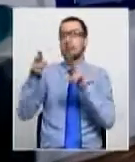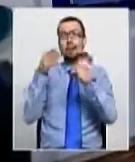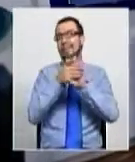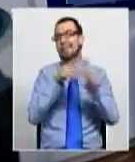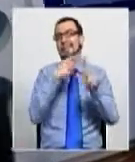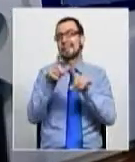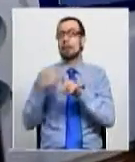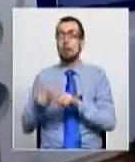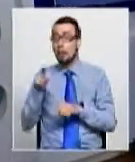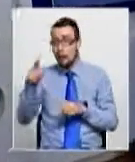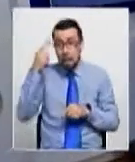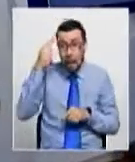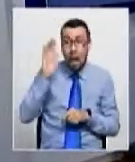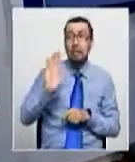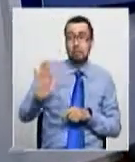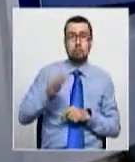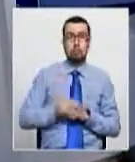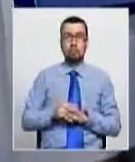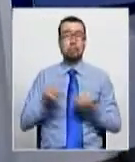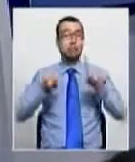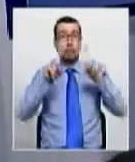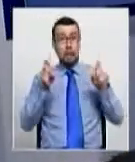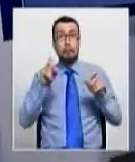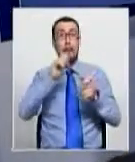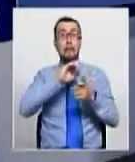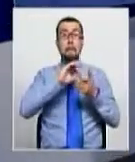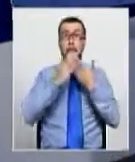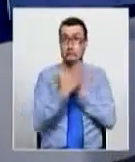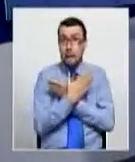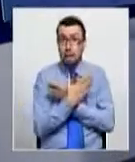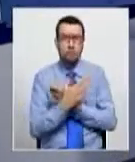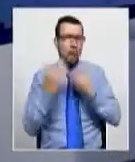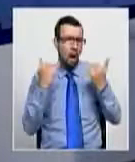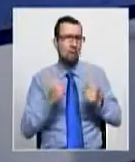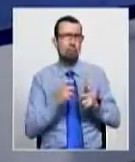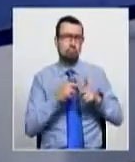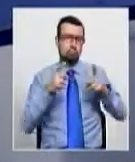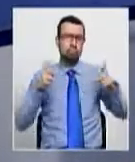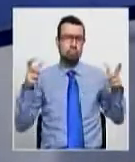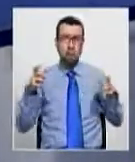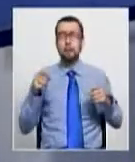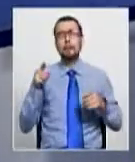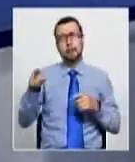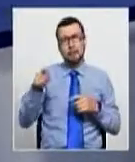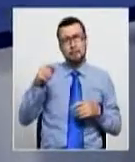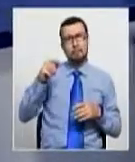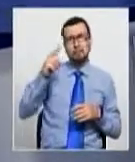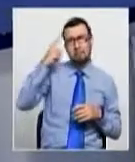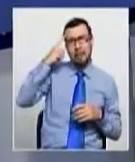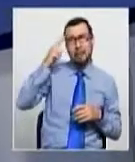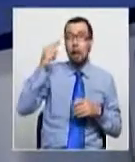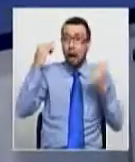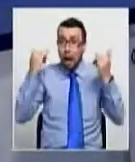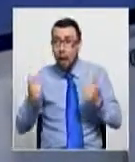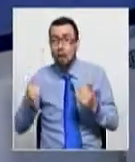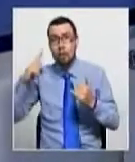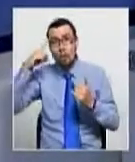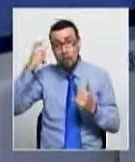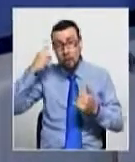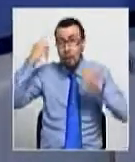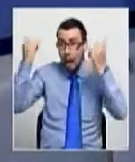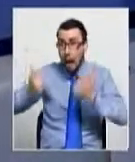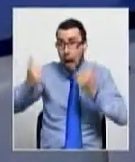y el tema de la paz si bien está como decíamos de moda y parece ser un problema del gobierno de estos gobiernos